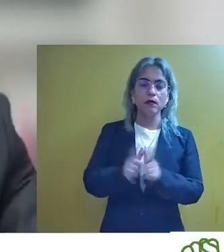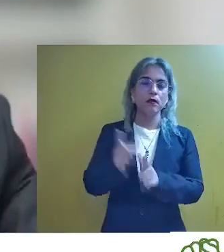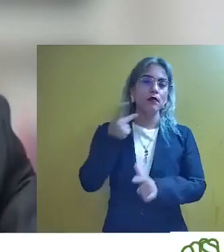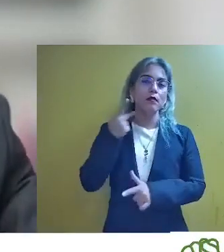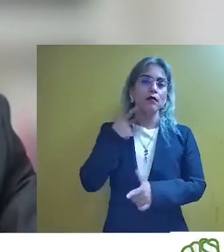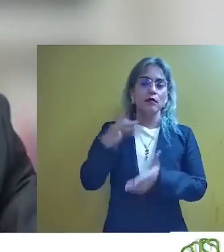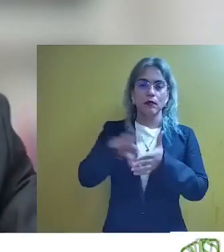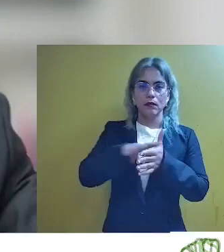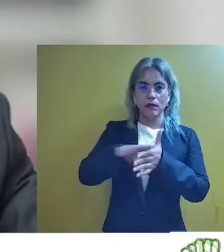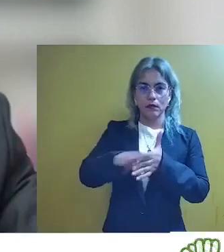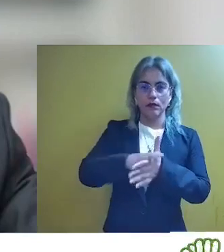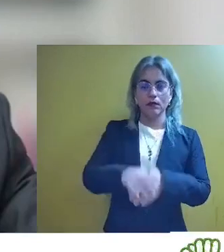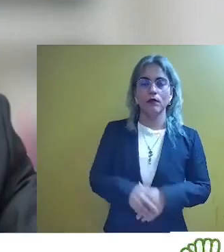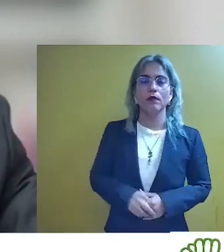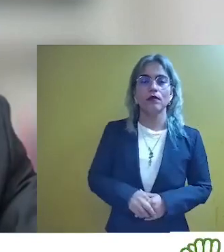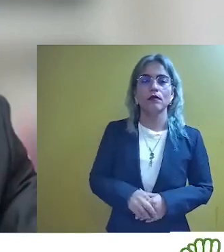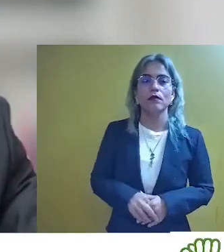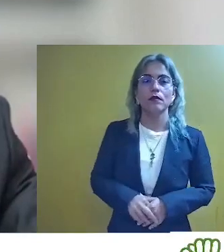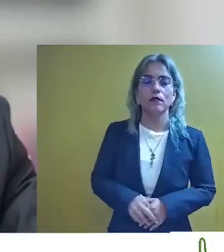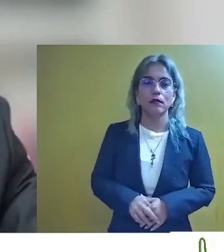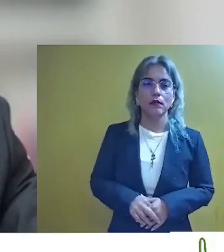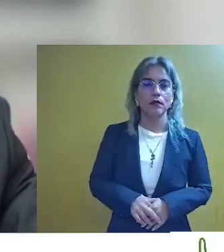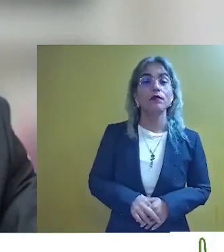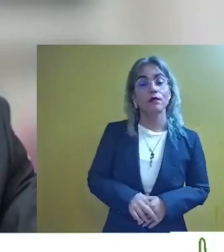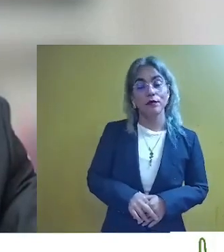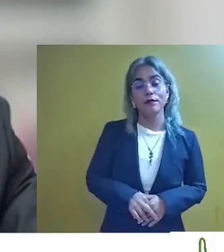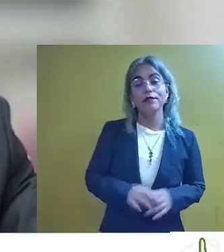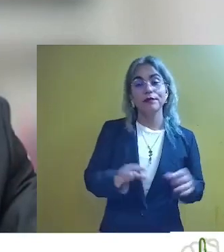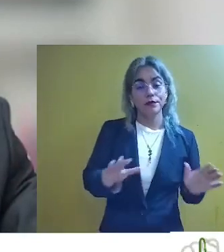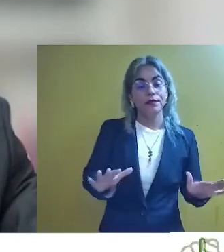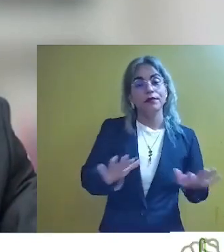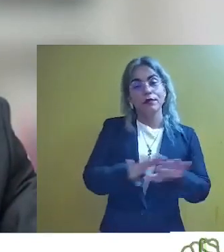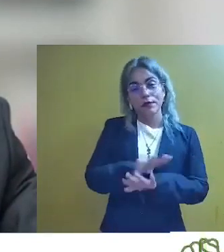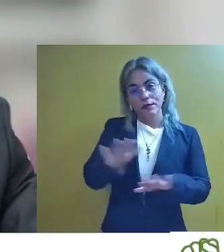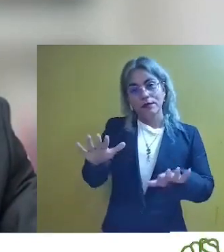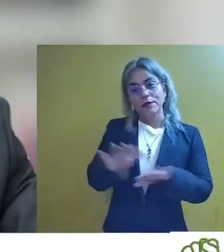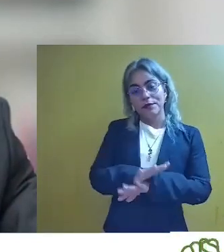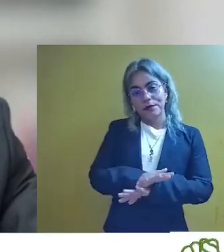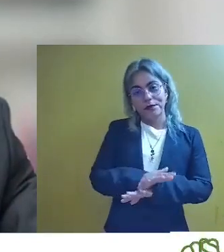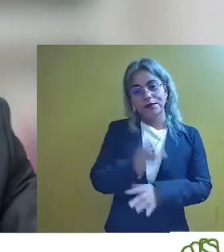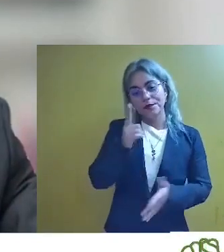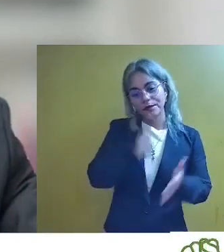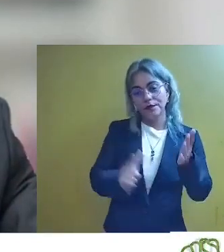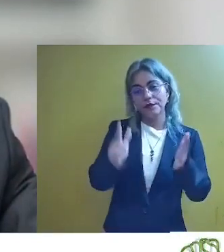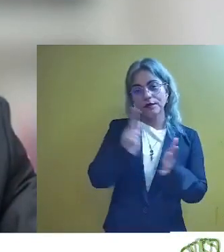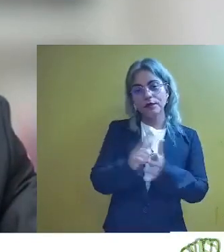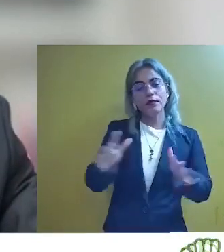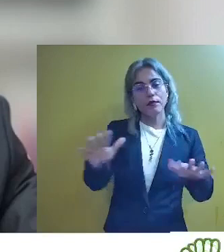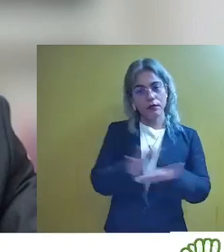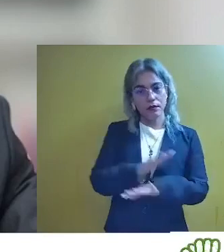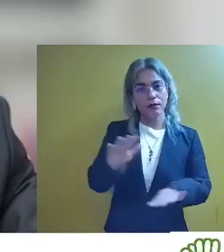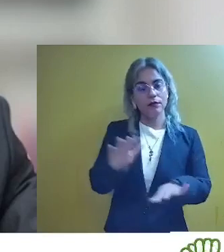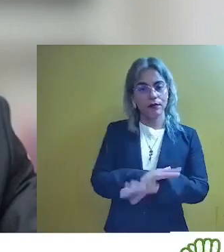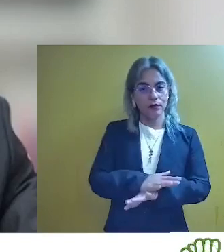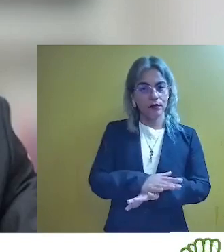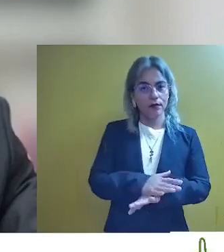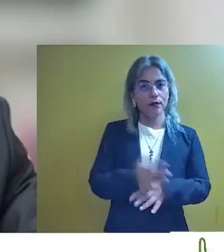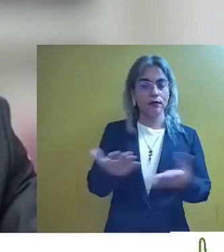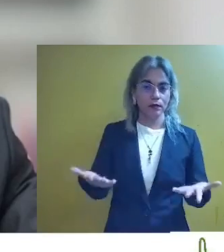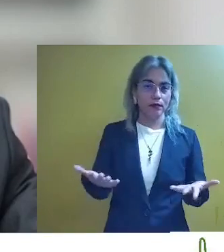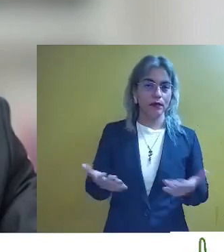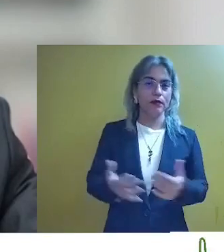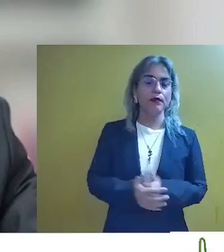Dicha determinación indudablemente genera un cambio de situación jurídica que deja sin materia este medio de impugnación, actualizándose así